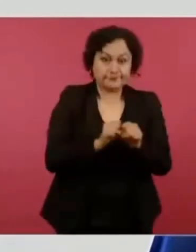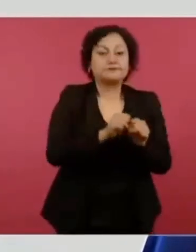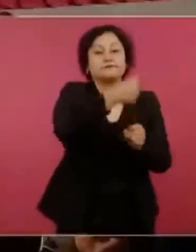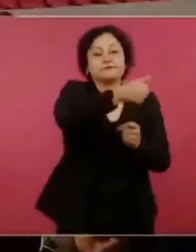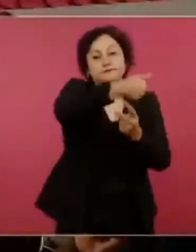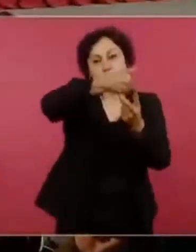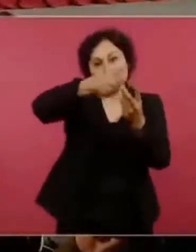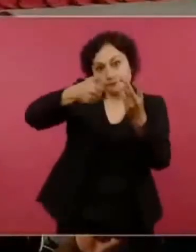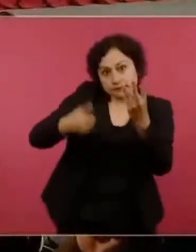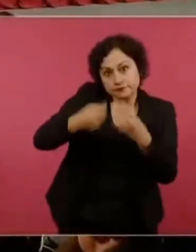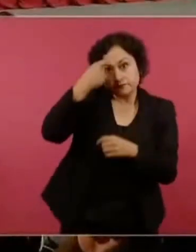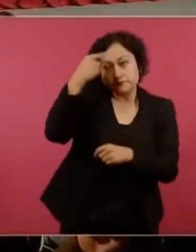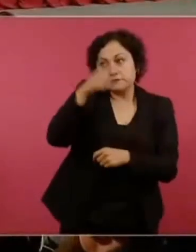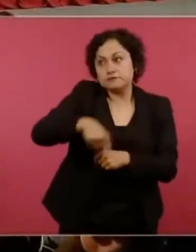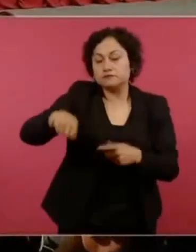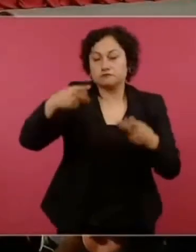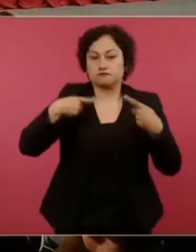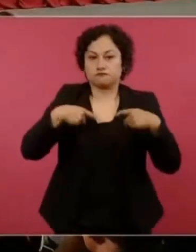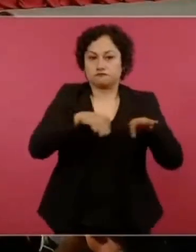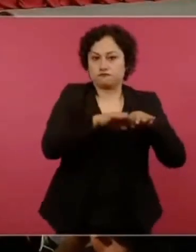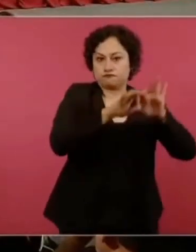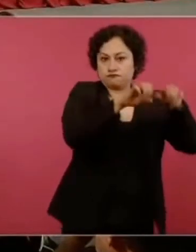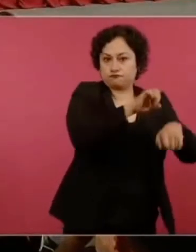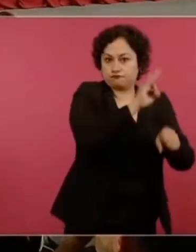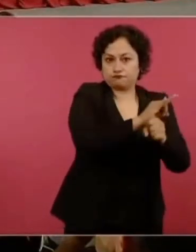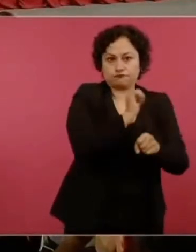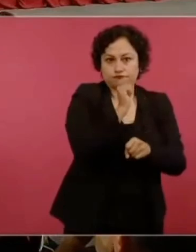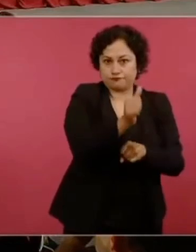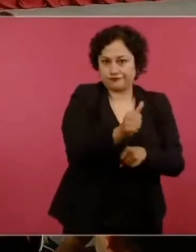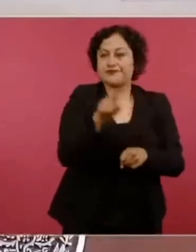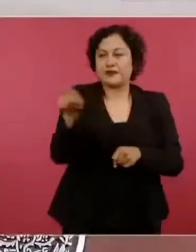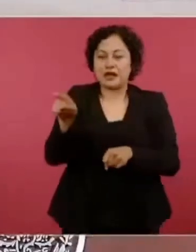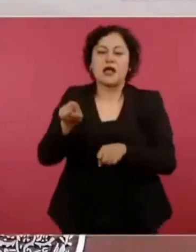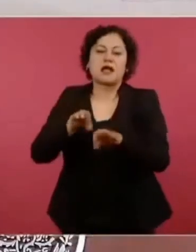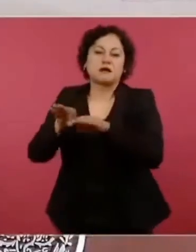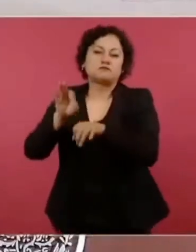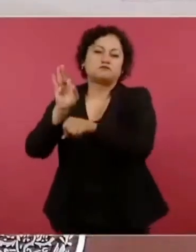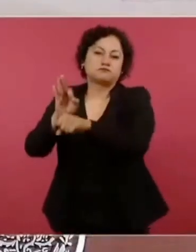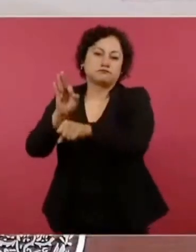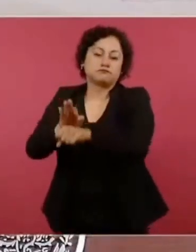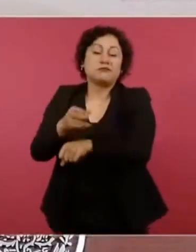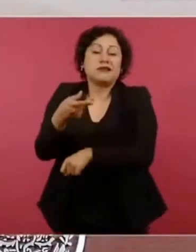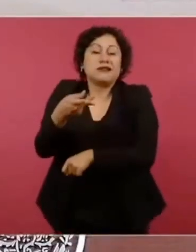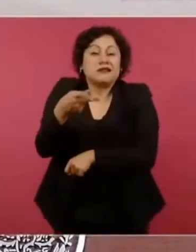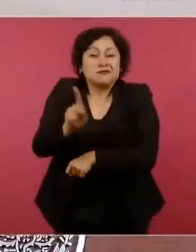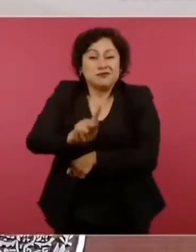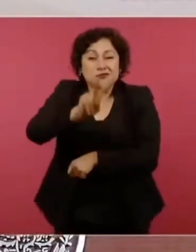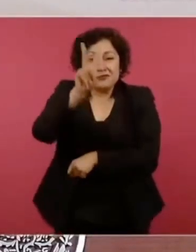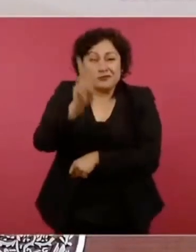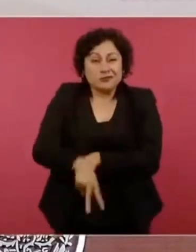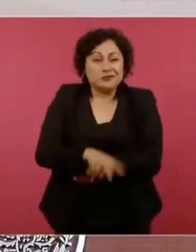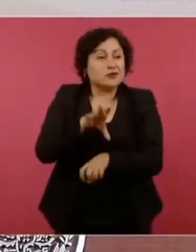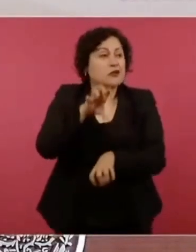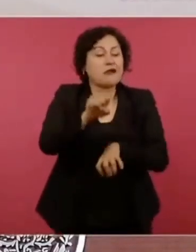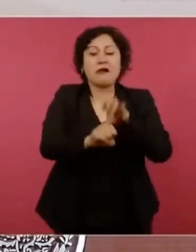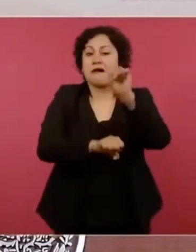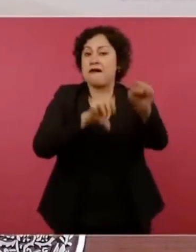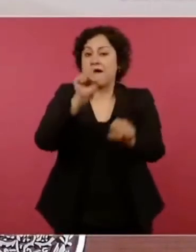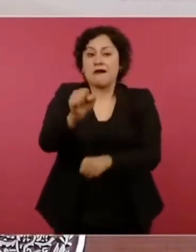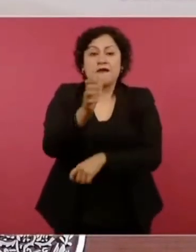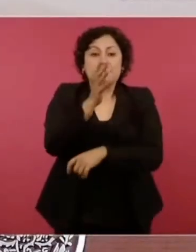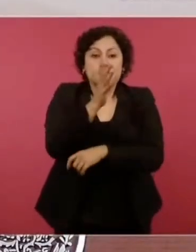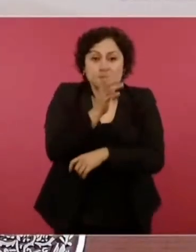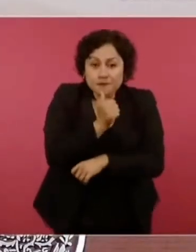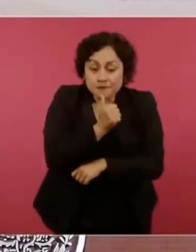sin seguridad social, una por cada estado del país, con claras ineficiencias, con claras inequidades en la cobertura y la calidad de